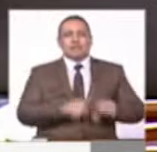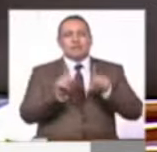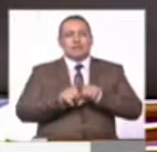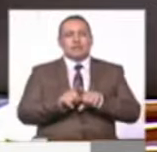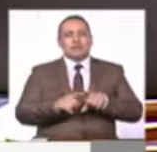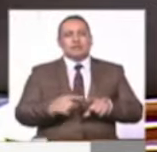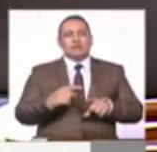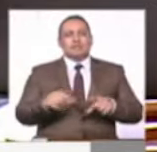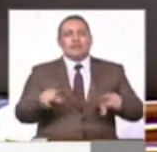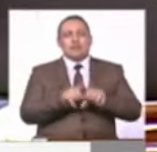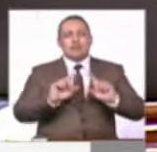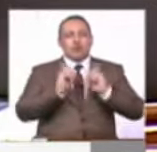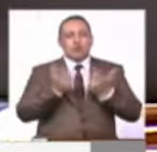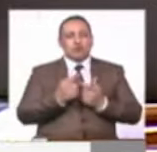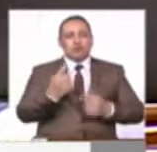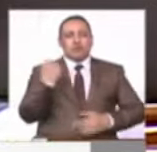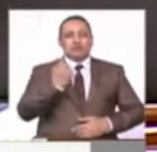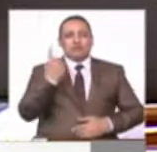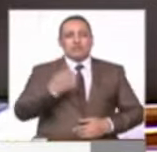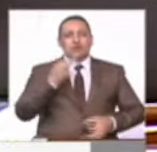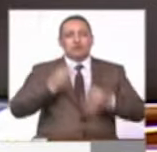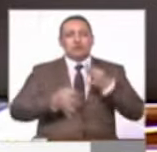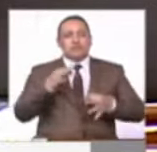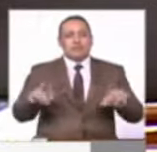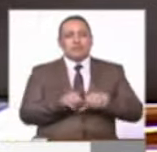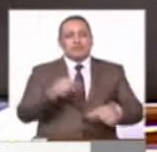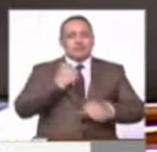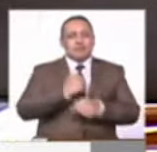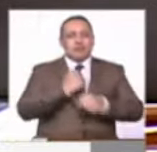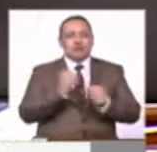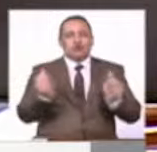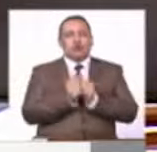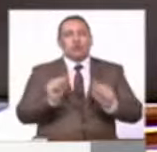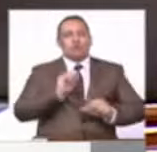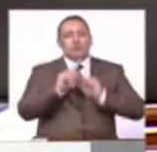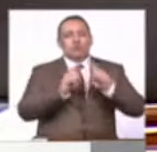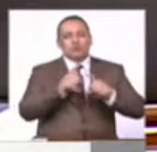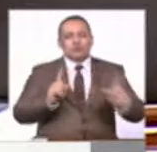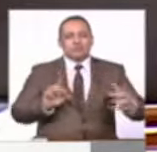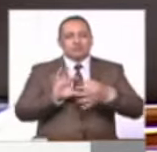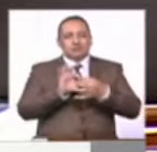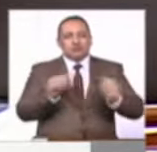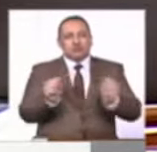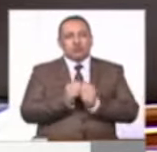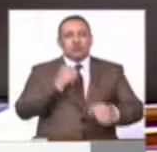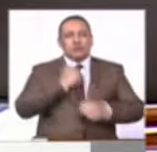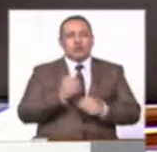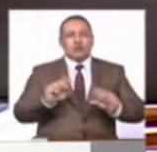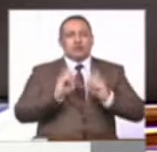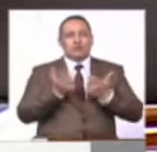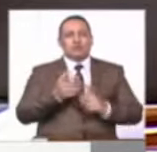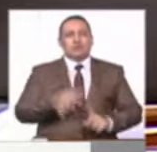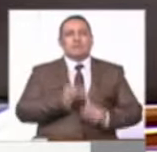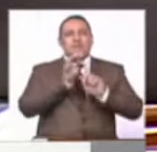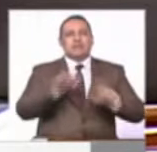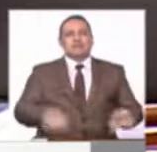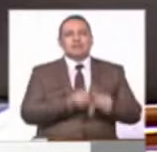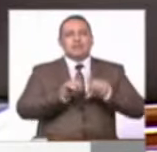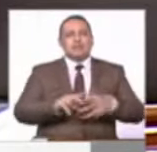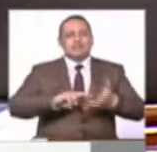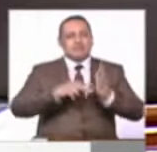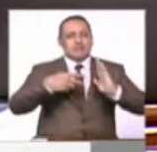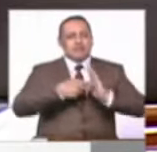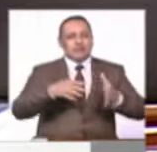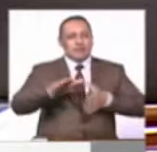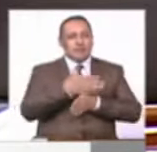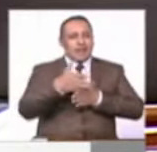Justicia dado que este habría laborado como consultor para la comisión especial lo cual implicaría